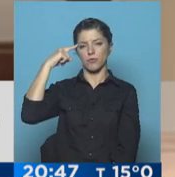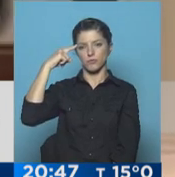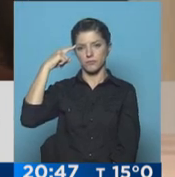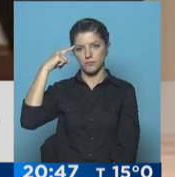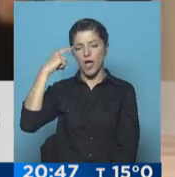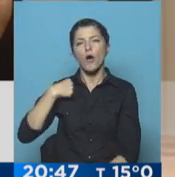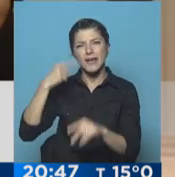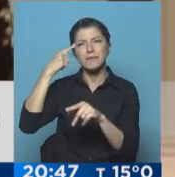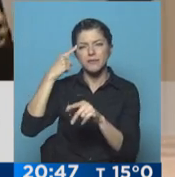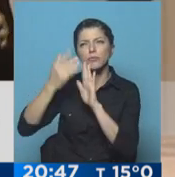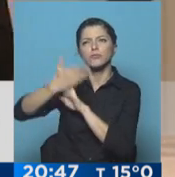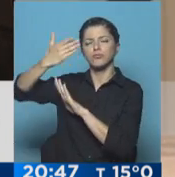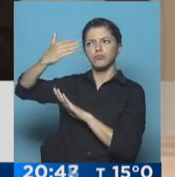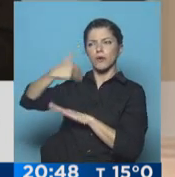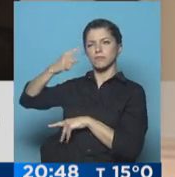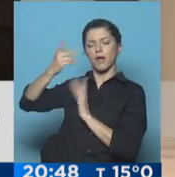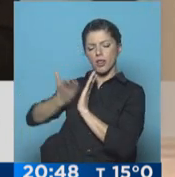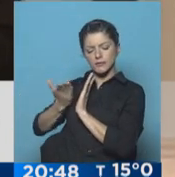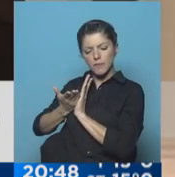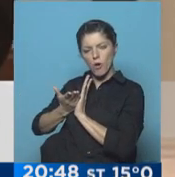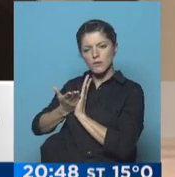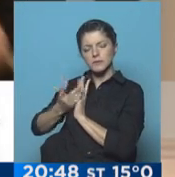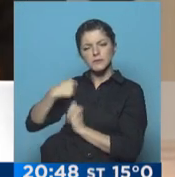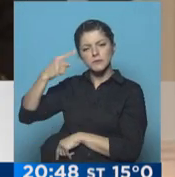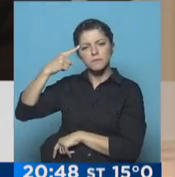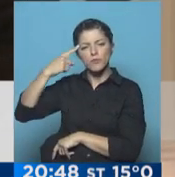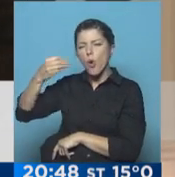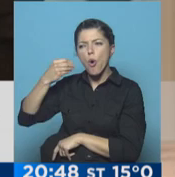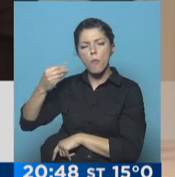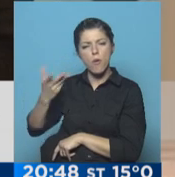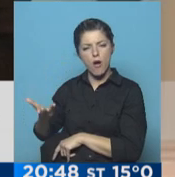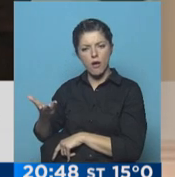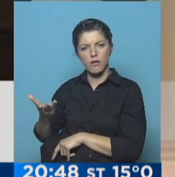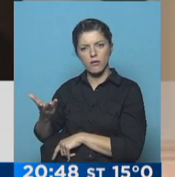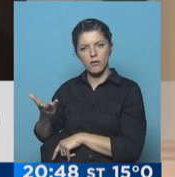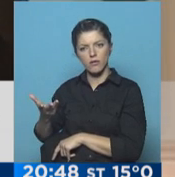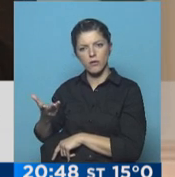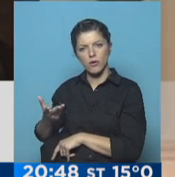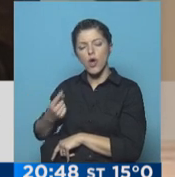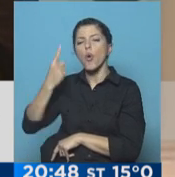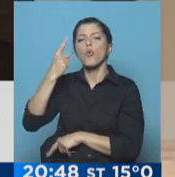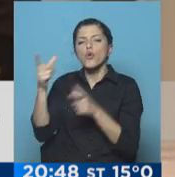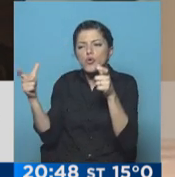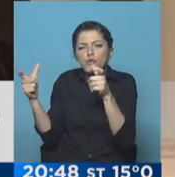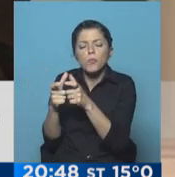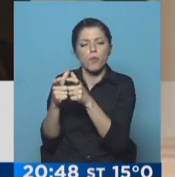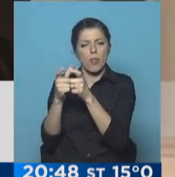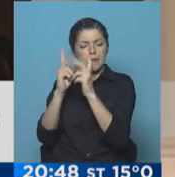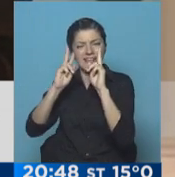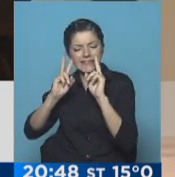mira para atrás, dice, ¿cómo pudo ser posible que una comisión